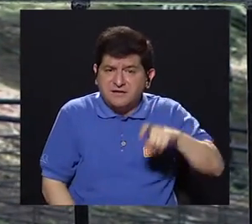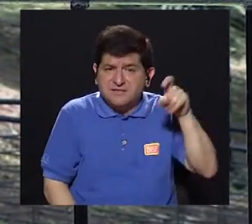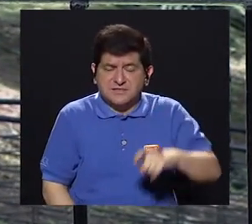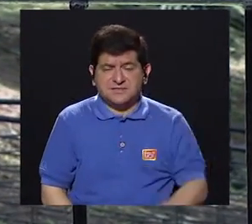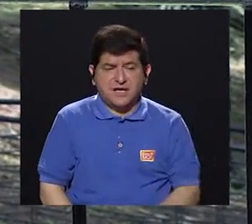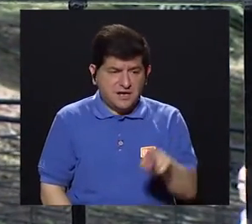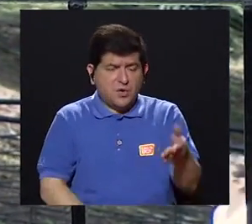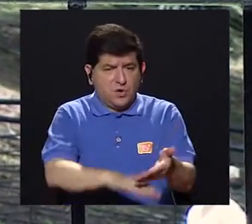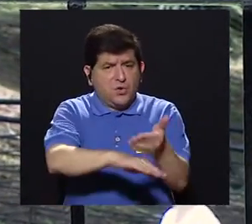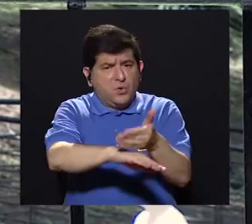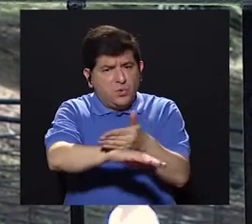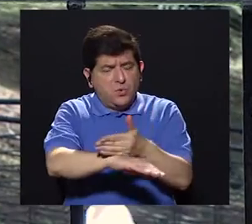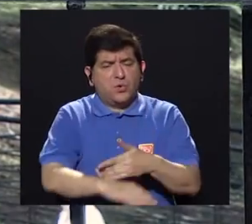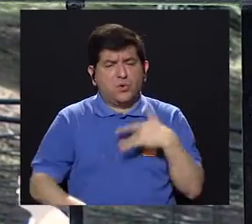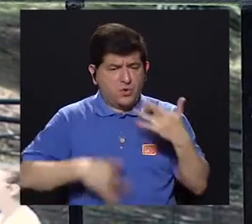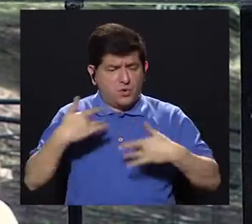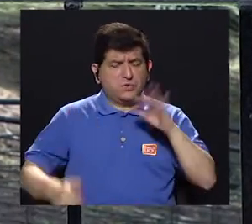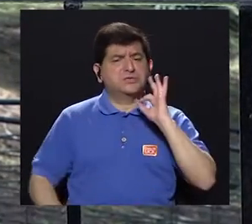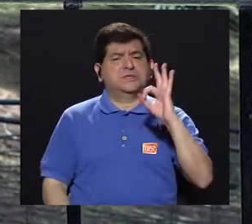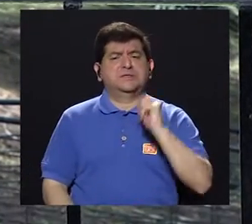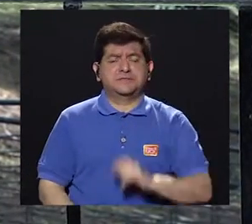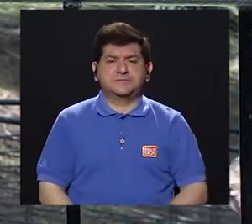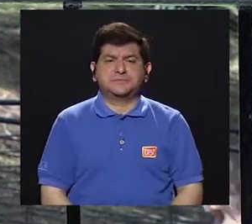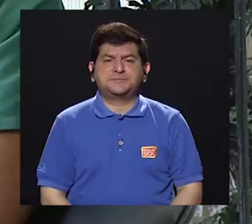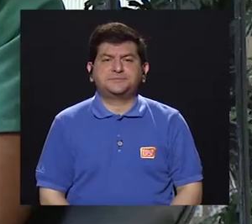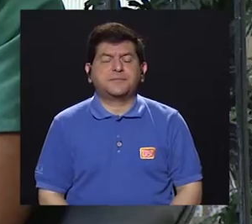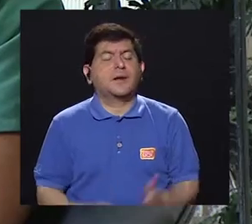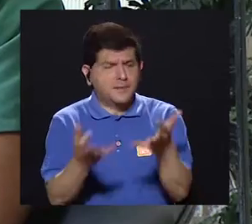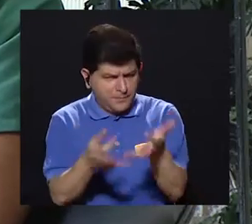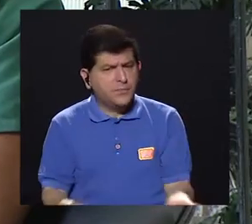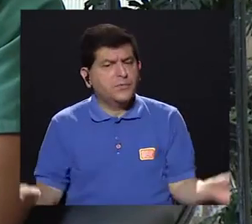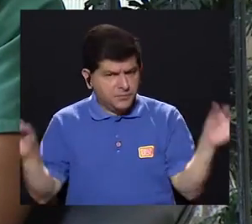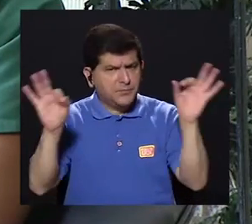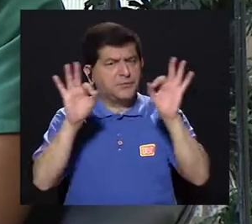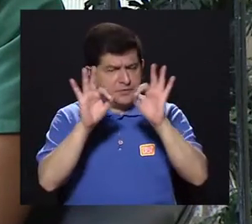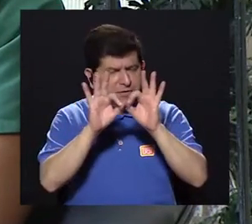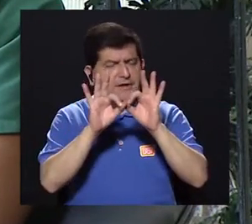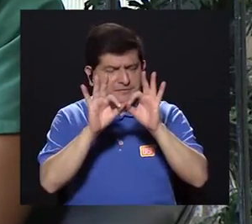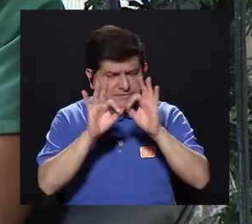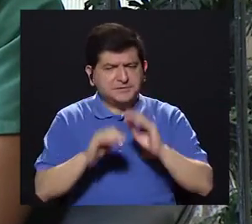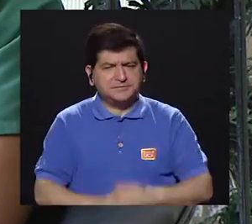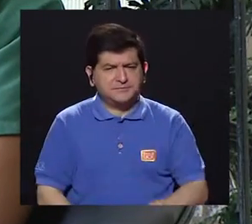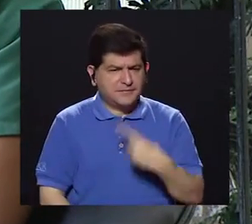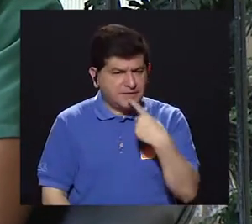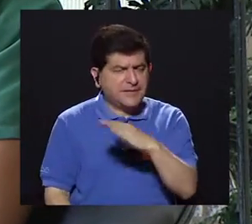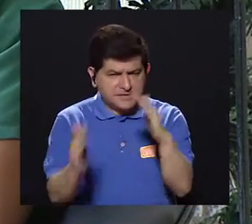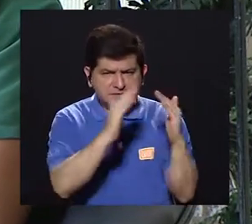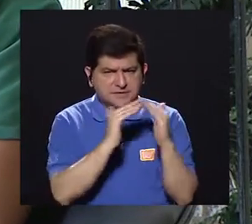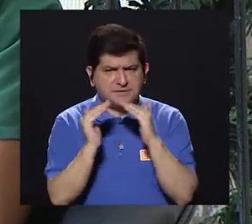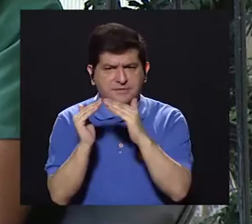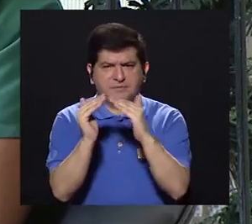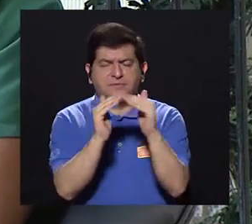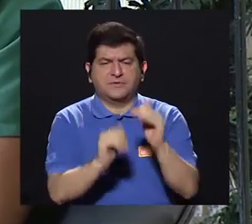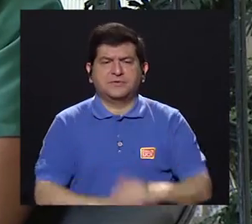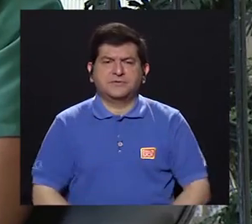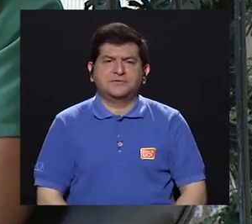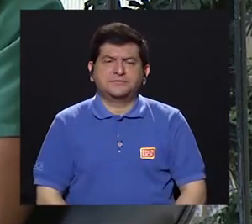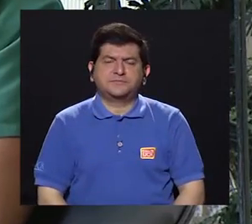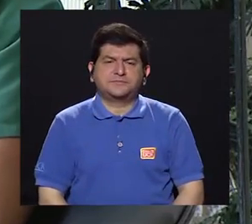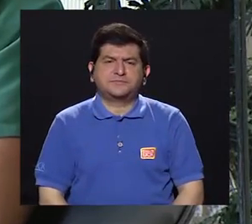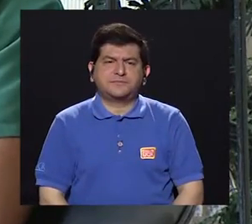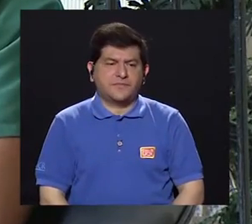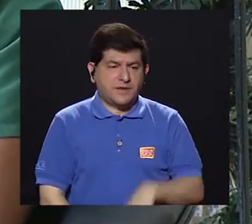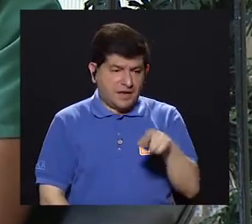beneficio para que estén mejor y para que se sientan bien. Sí, es importante pues, decirle a la población